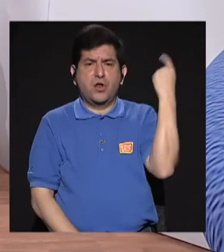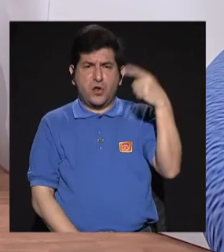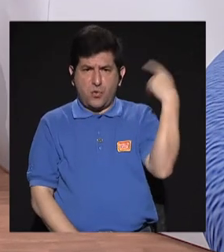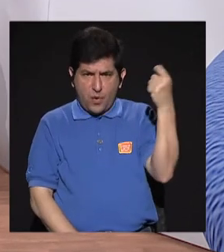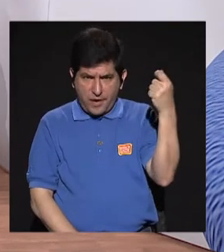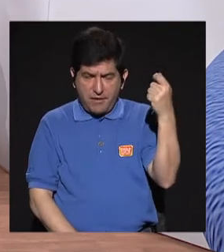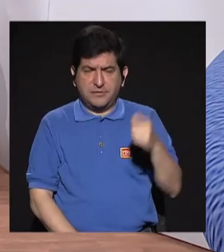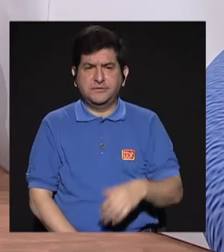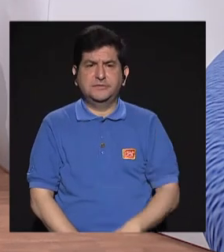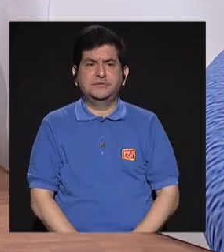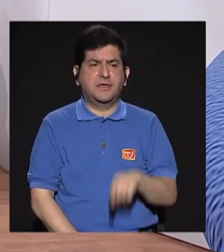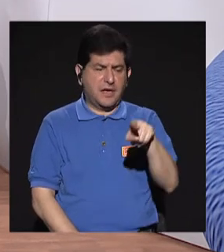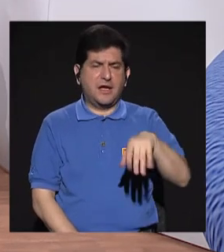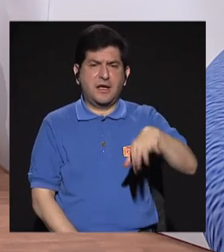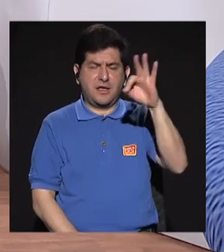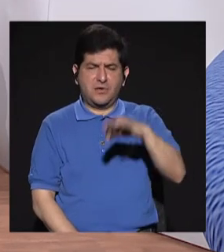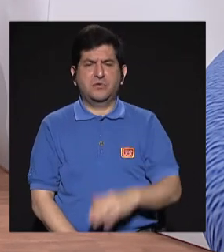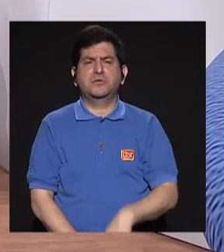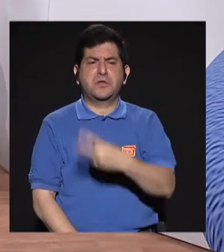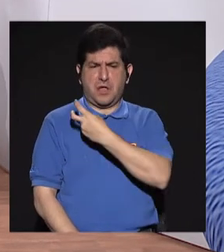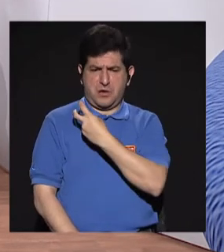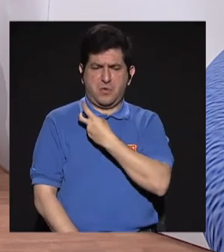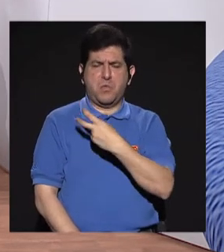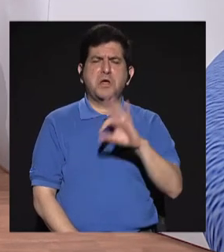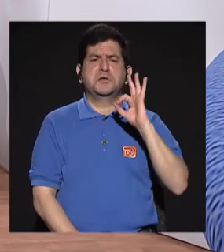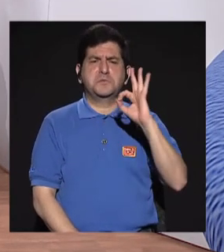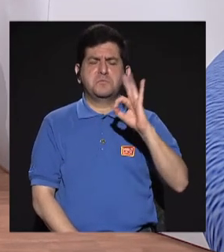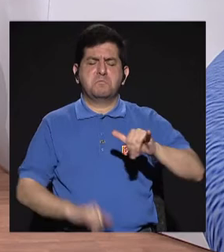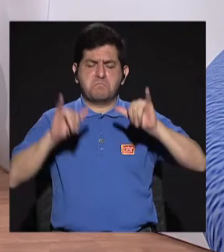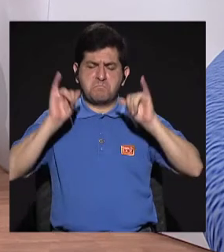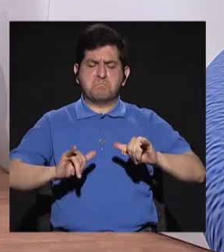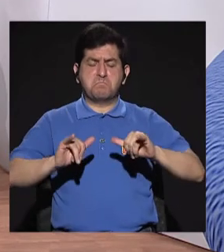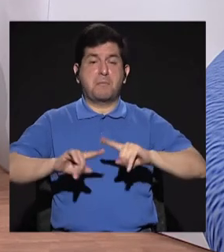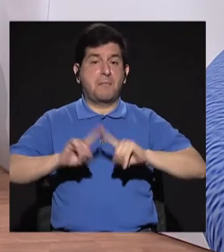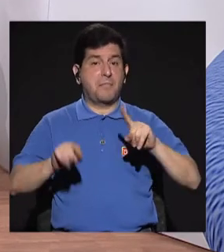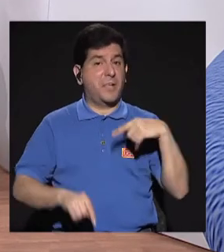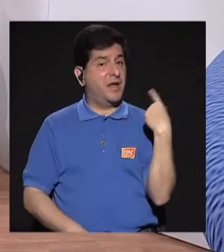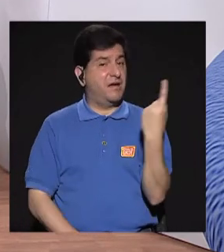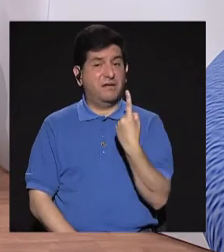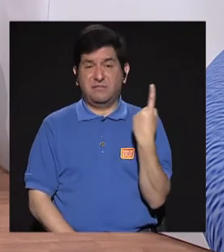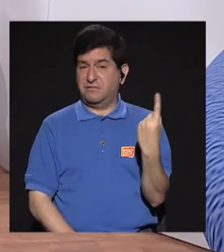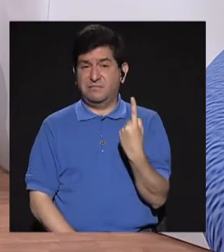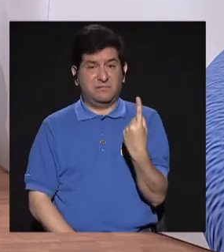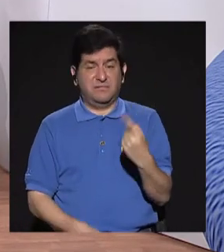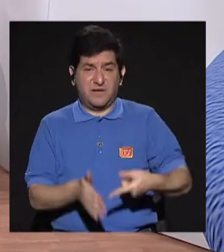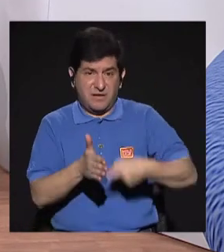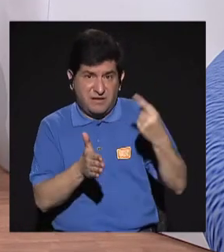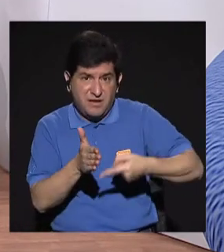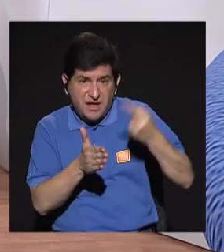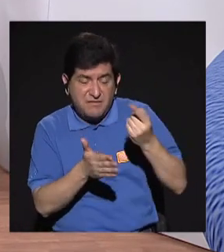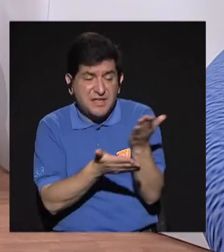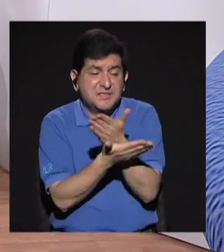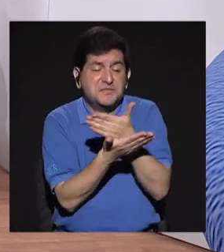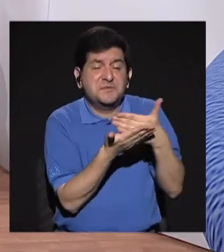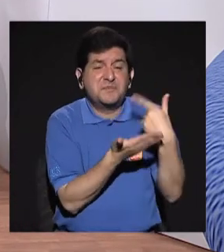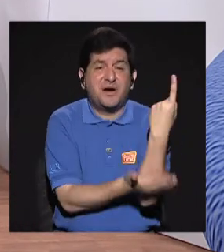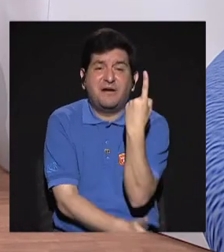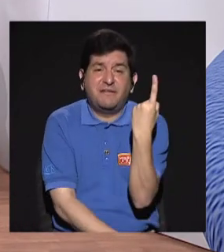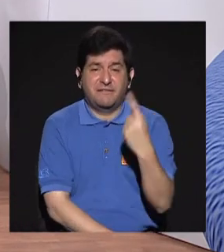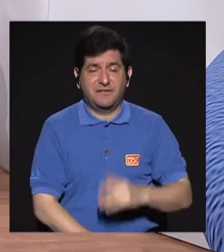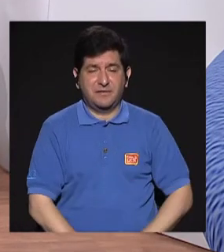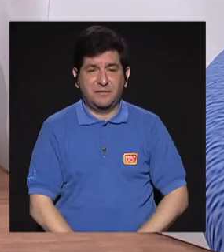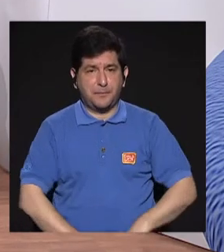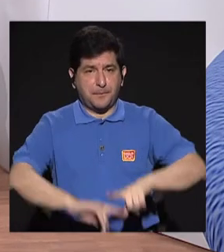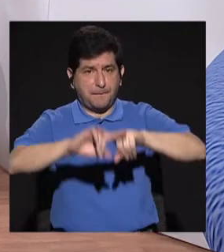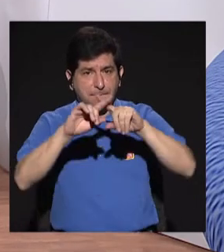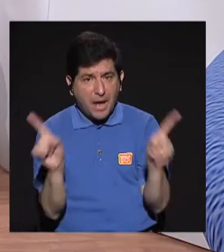guanacaste encontramos huesos con muy buena conservación sin embargo no siempre pasan a veces encontramos un fragmento